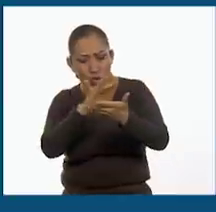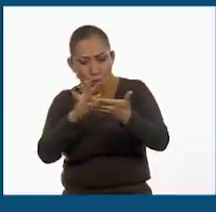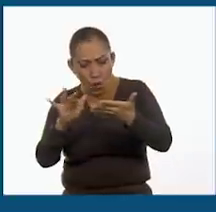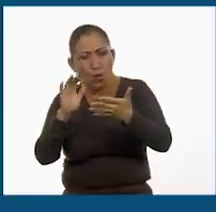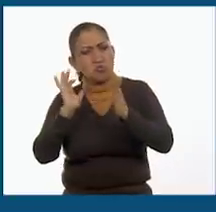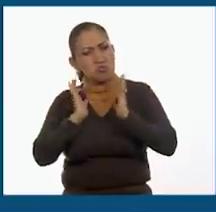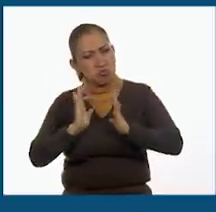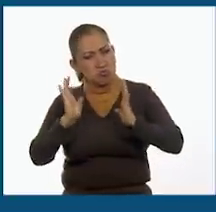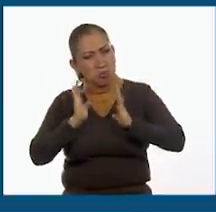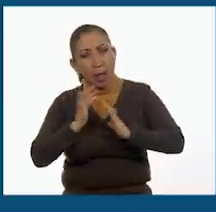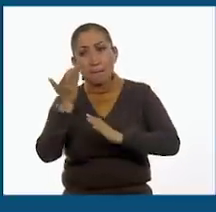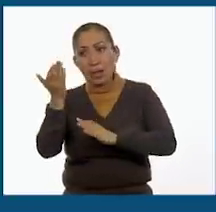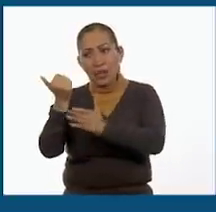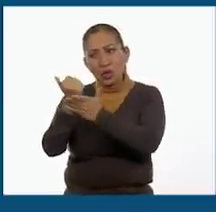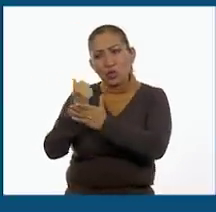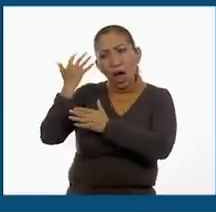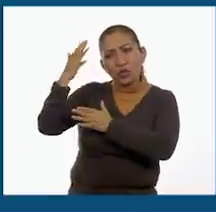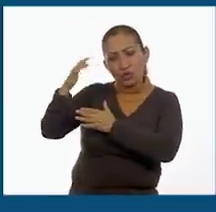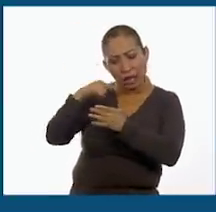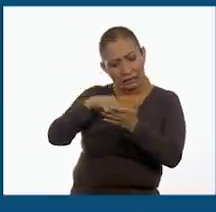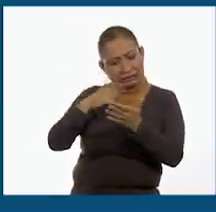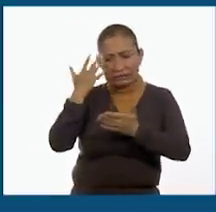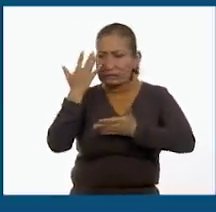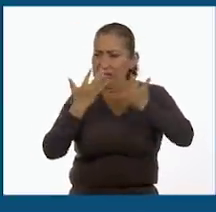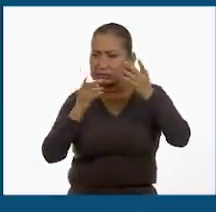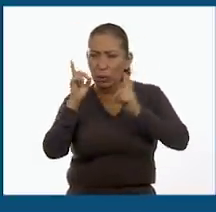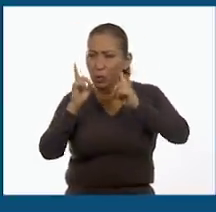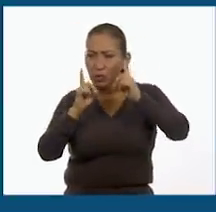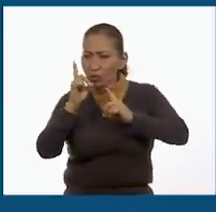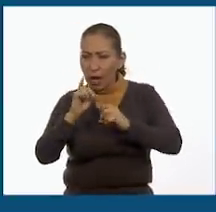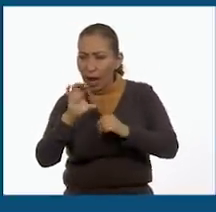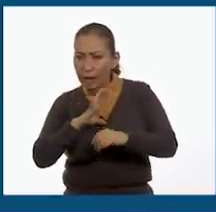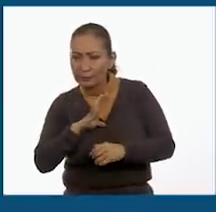con paciencia y pide ayuda a un adulto si algo no entiendes.